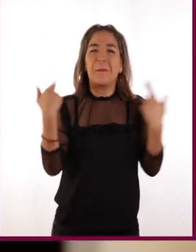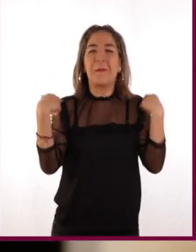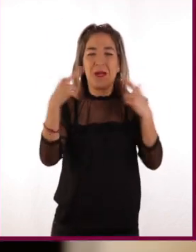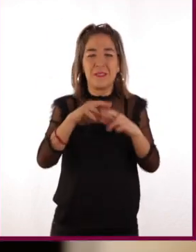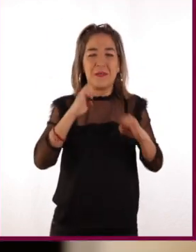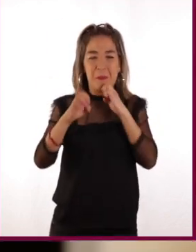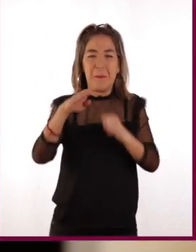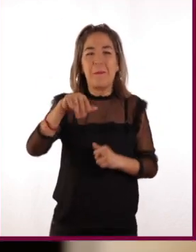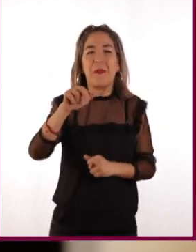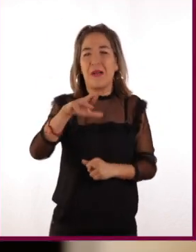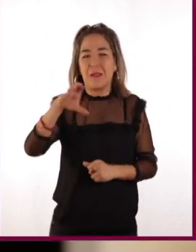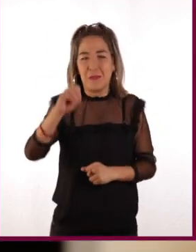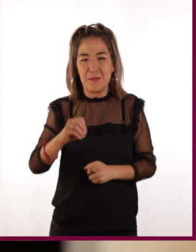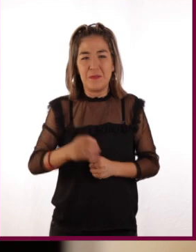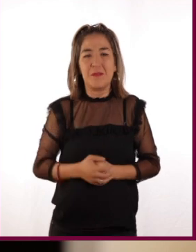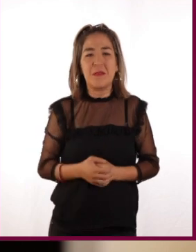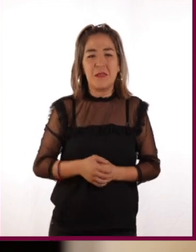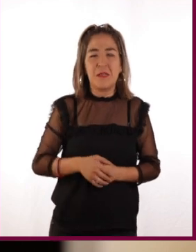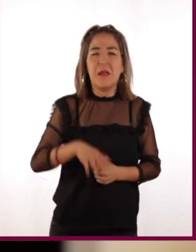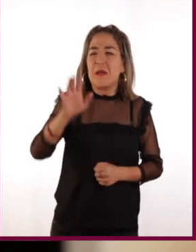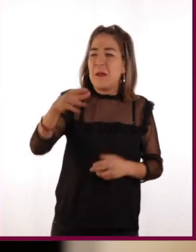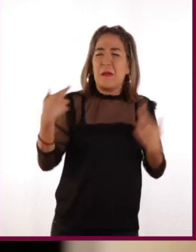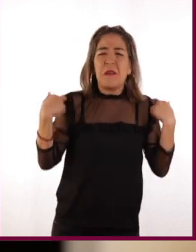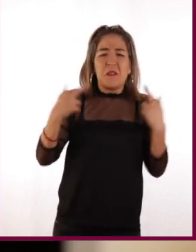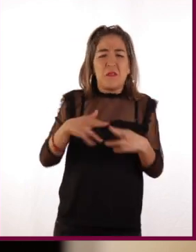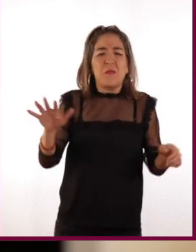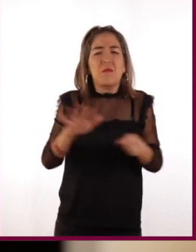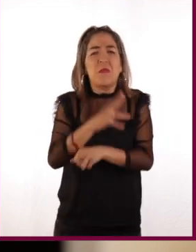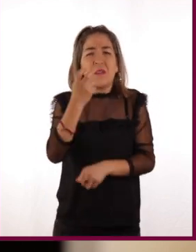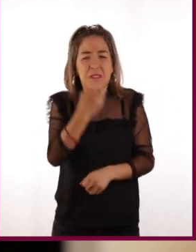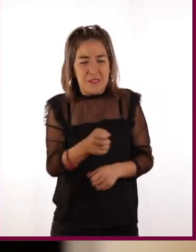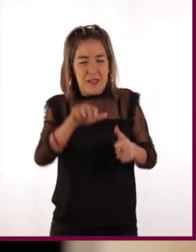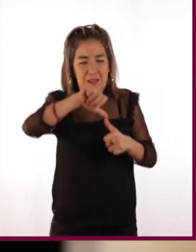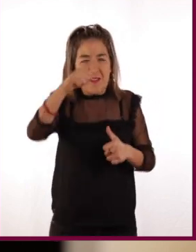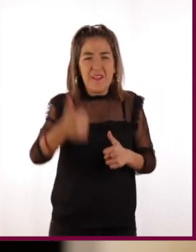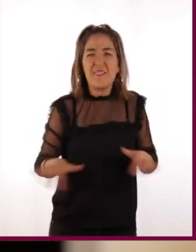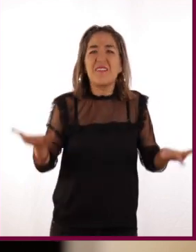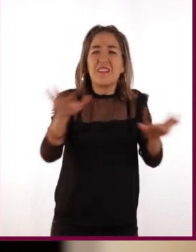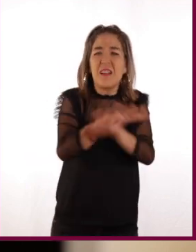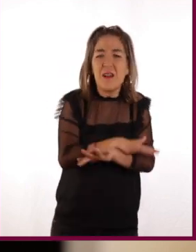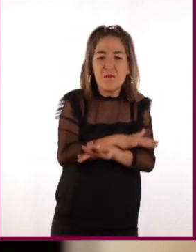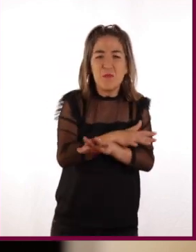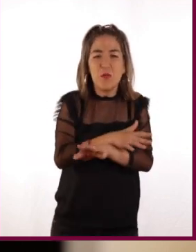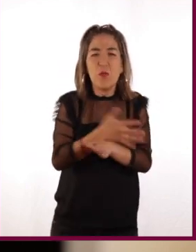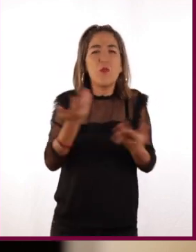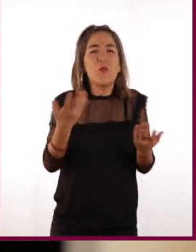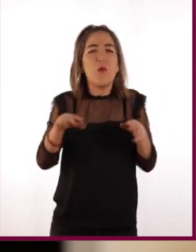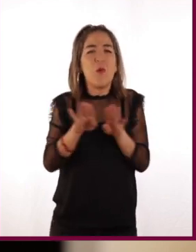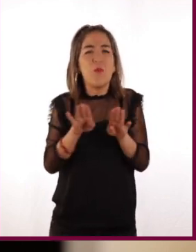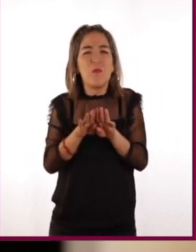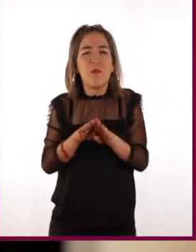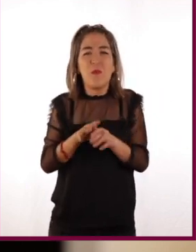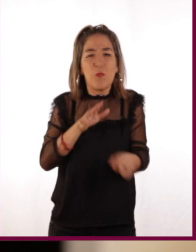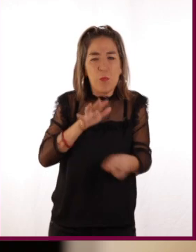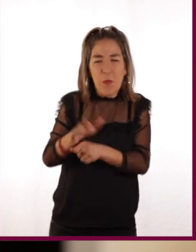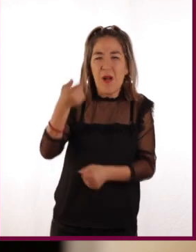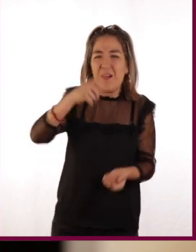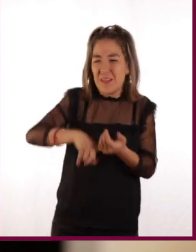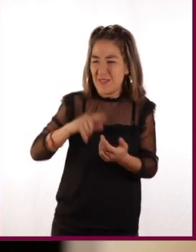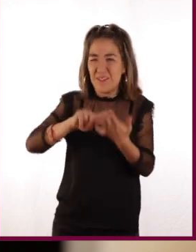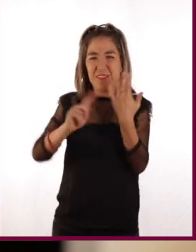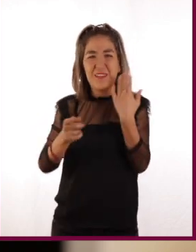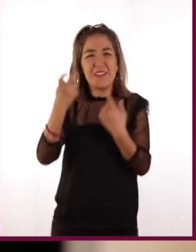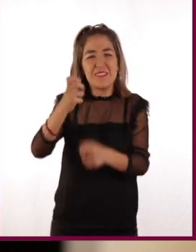Continuamos con el maestro Marcos Massari Giriart. Maestro, ¿por qué surgen los cambios en la tendencia arquitectónica? ¿Hay algún patrón que